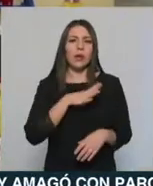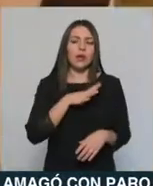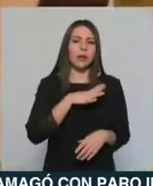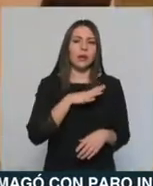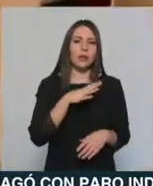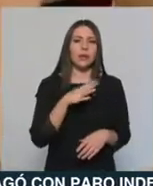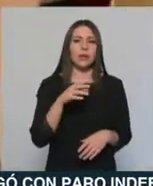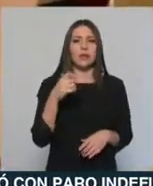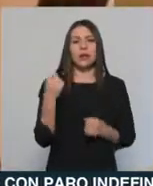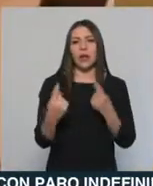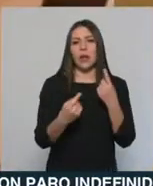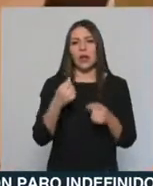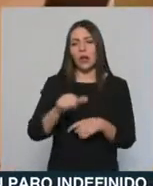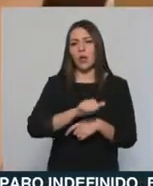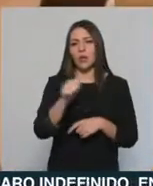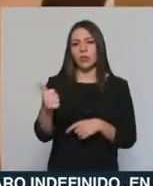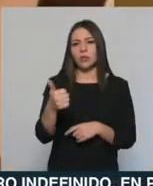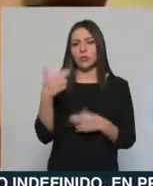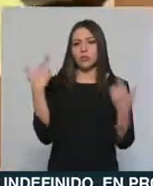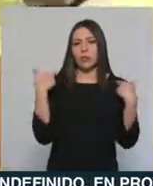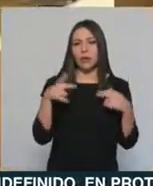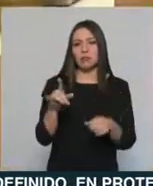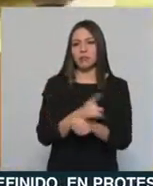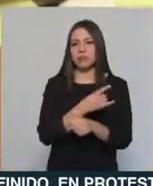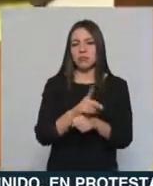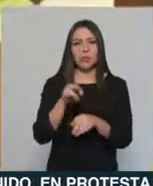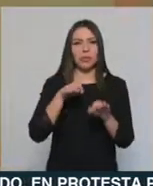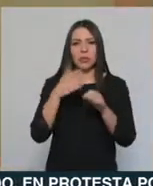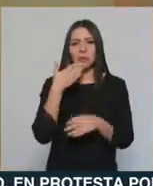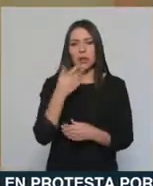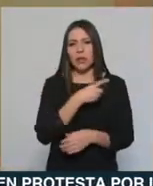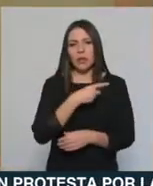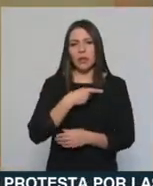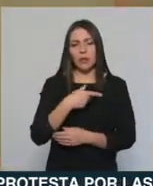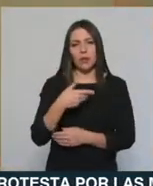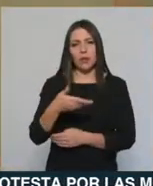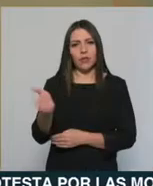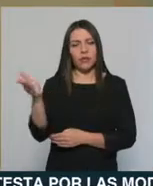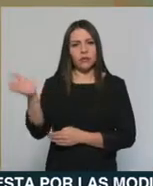de gandules que hay que echar para afuera porque el que no trabaja no debe estar ahí.